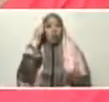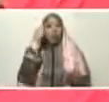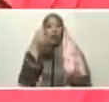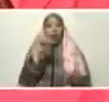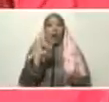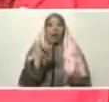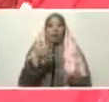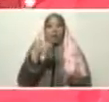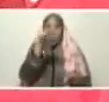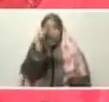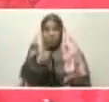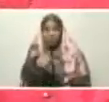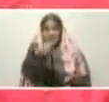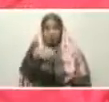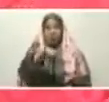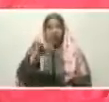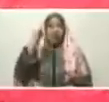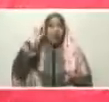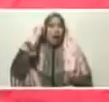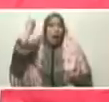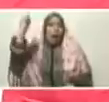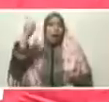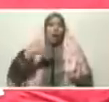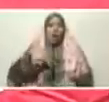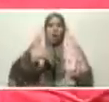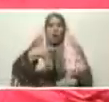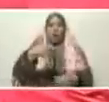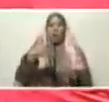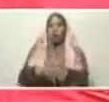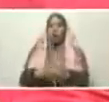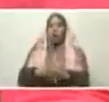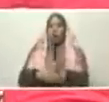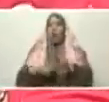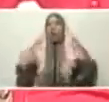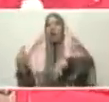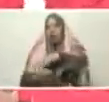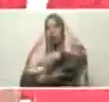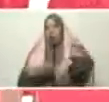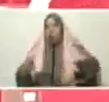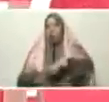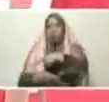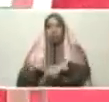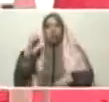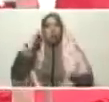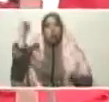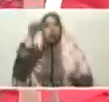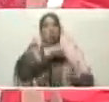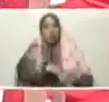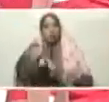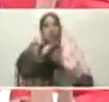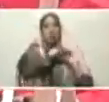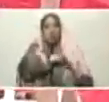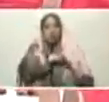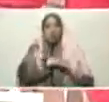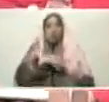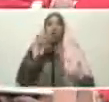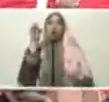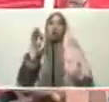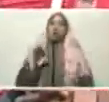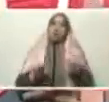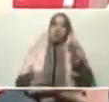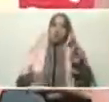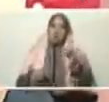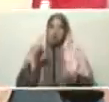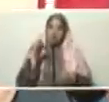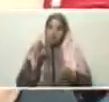en la idea de dignidad de rebeldía de soberanía en la idea de una sociedad más justa más